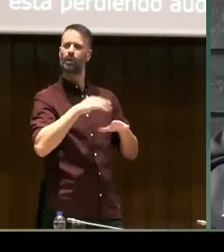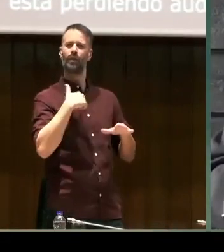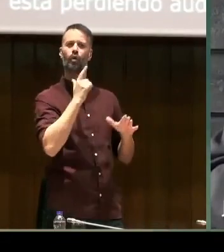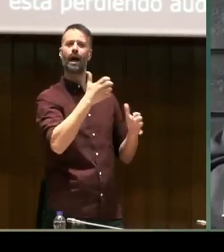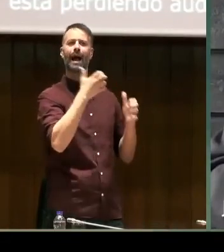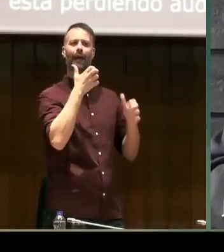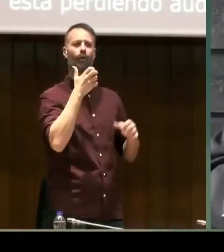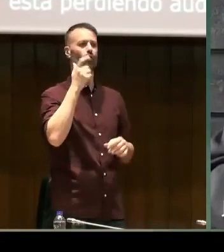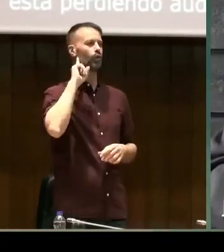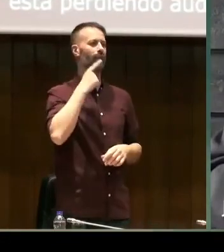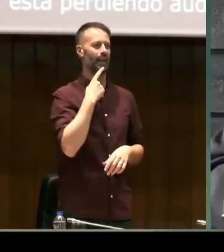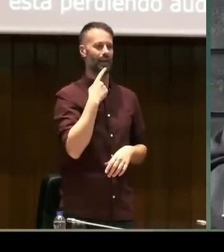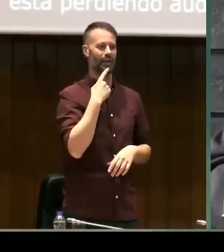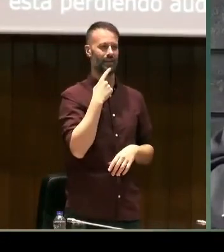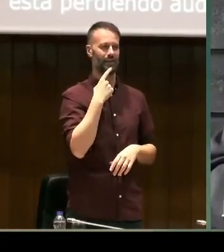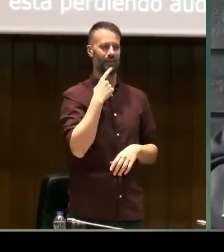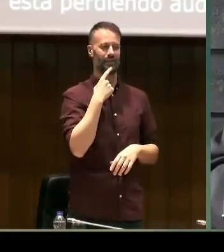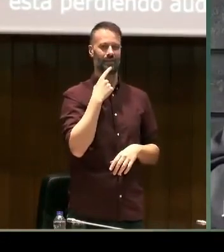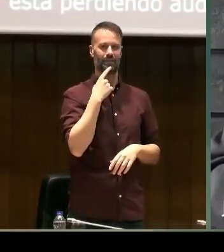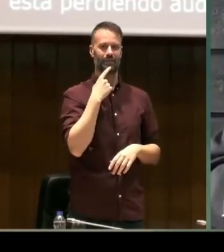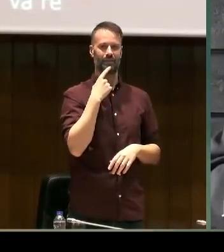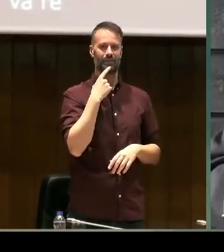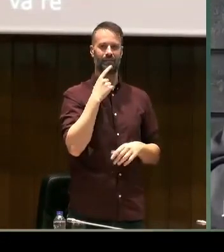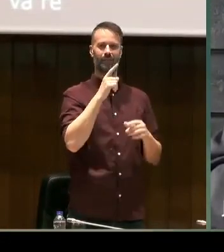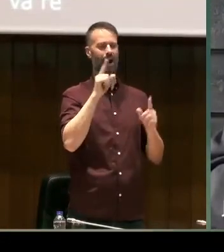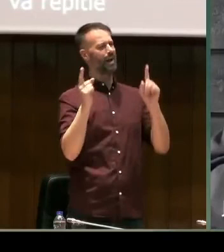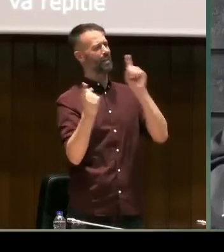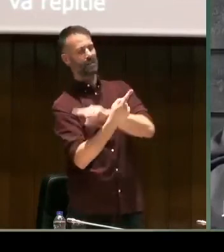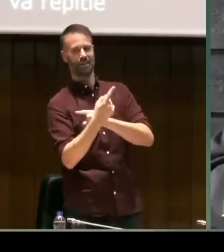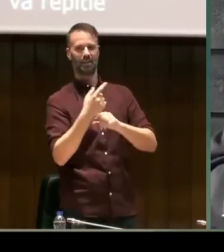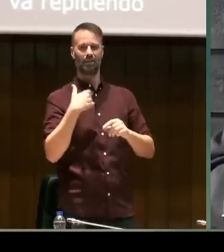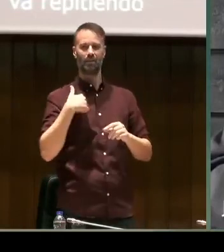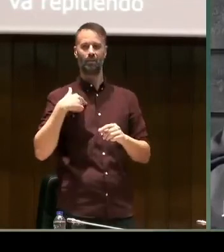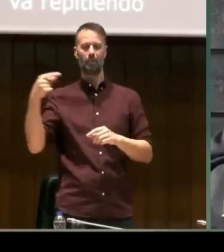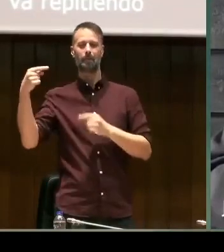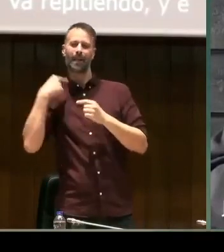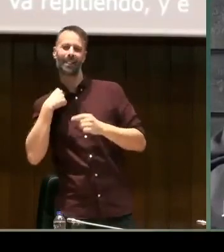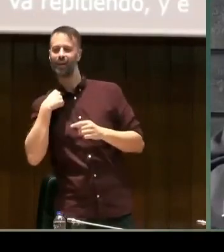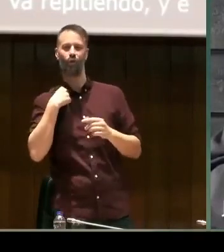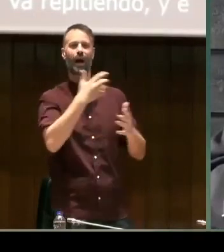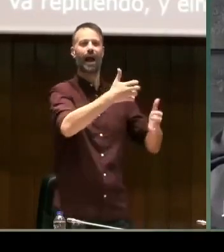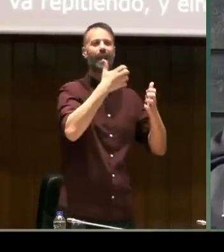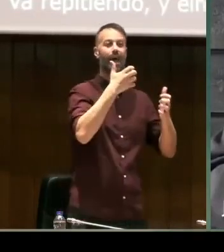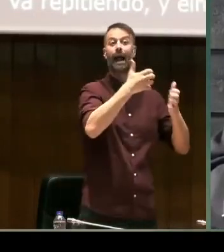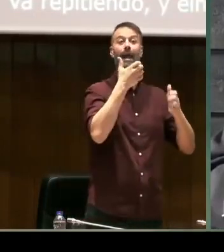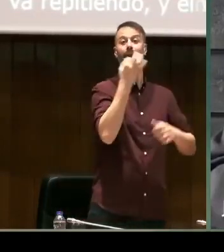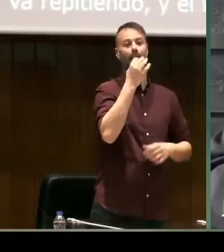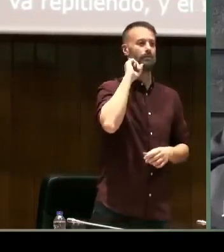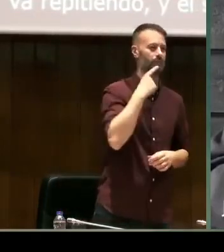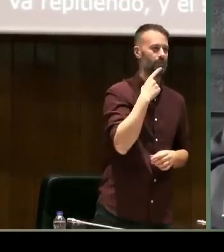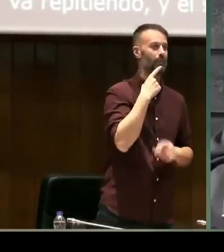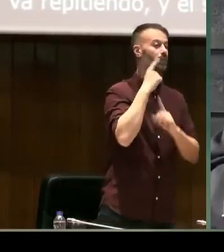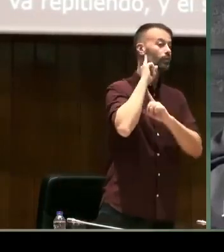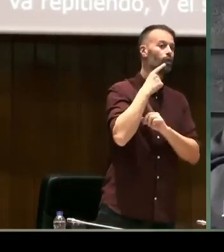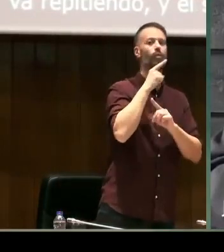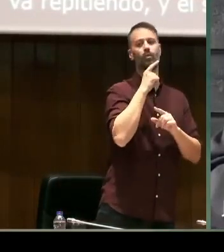como algo negativo? ¿Por qué nadie me ha dicho que estoy ganando en sordera? ¿Por qué no se le da la vuelta a la tortilla? No estoy